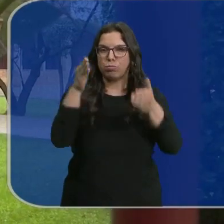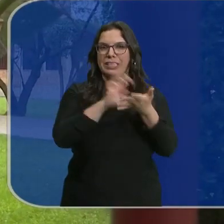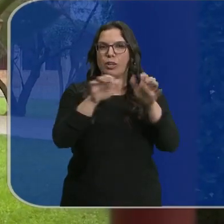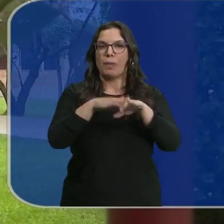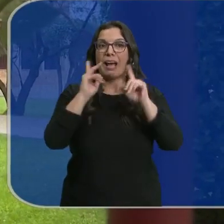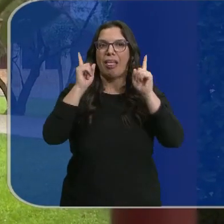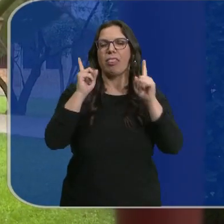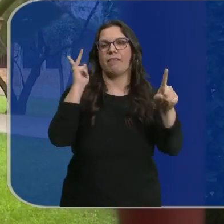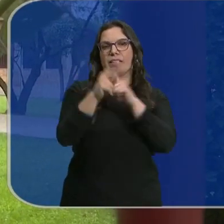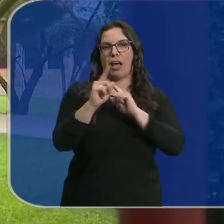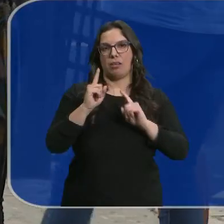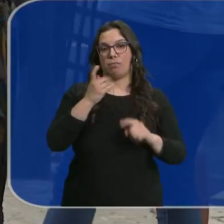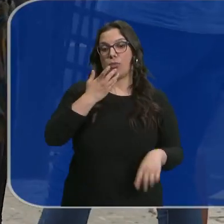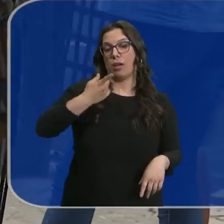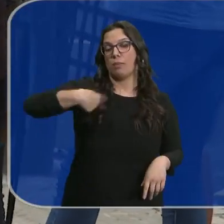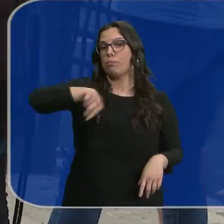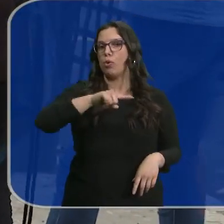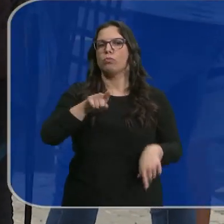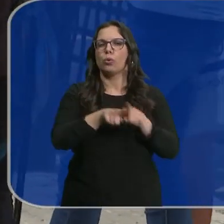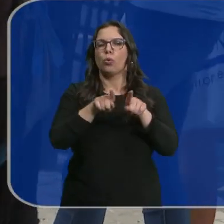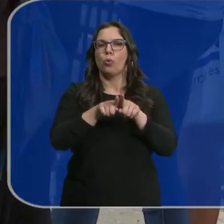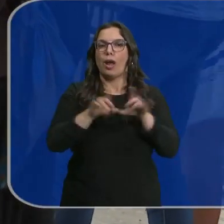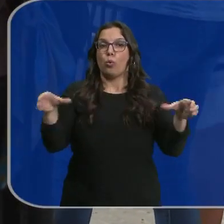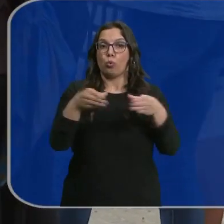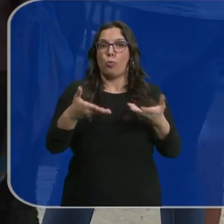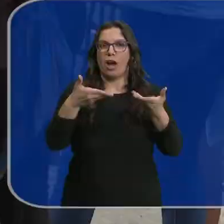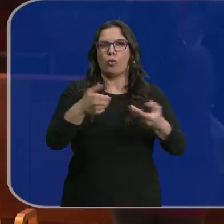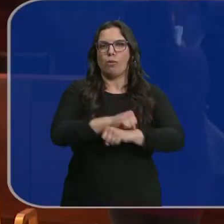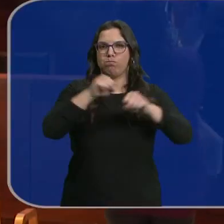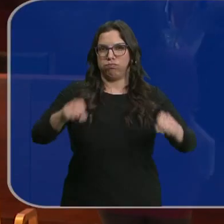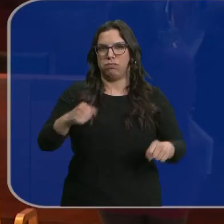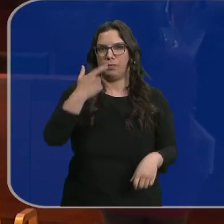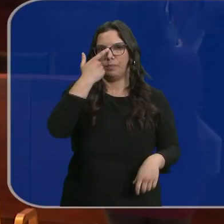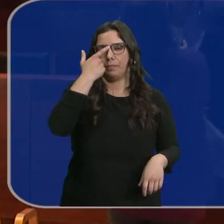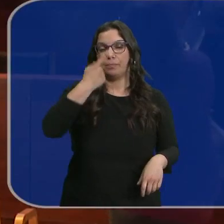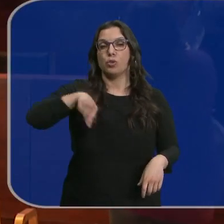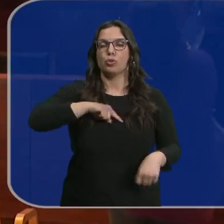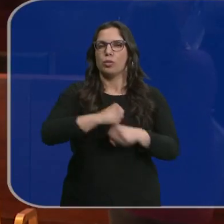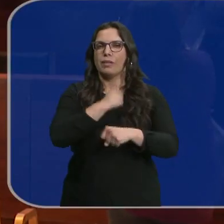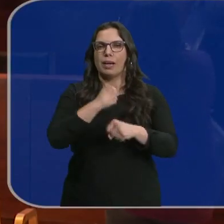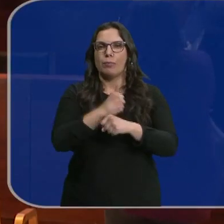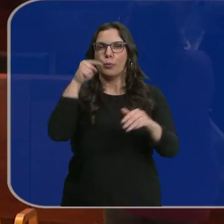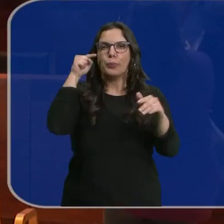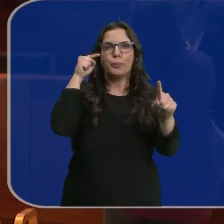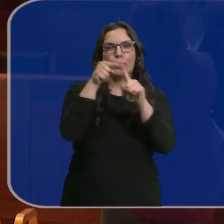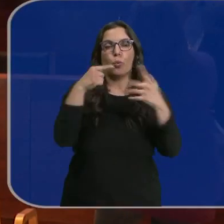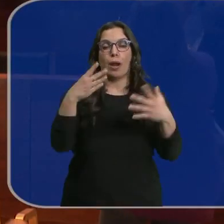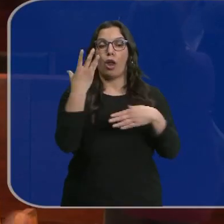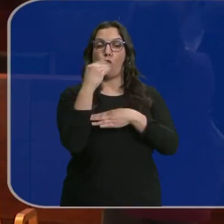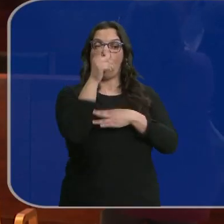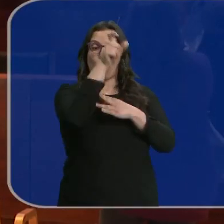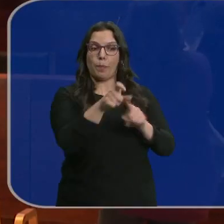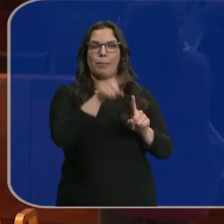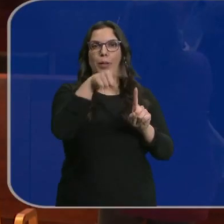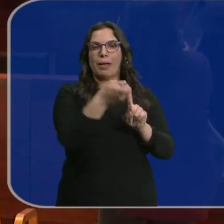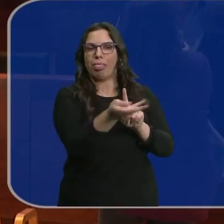casos que pasa, entre otros factores, por fortalecer los grupos de ayuda. Lo que trabajamos mucho es con el adolescente, pero también